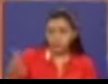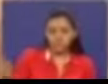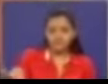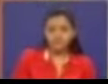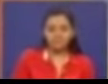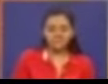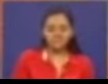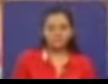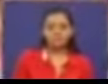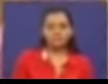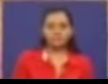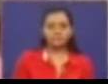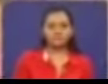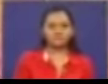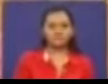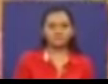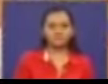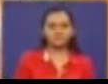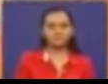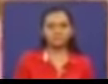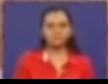Luis.